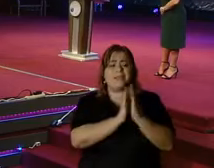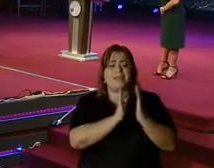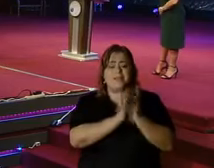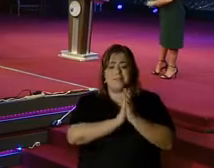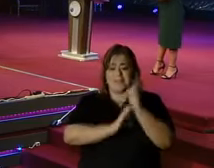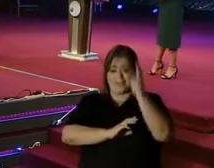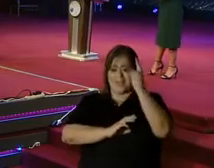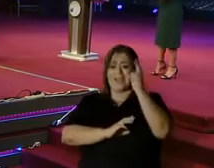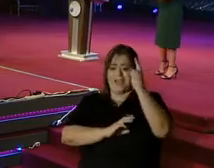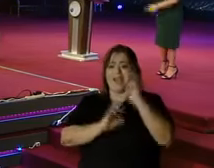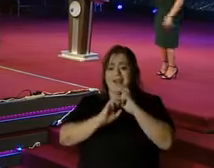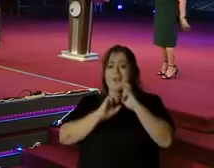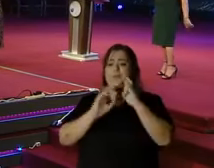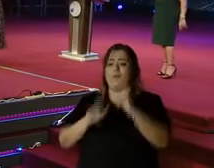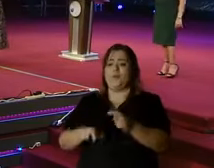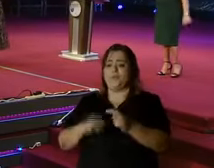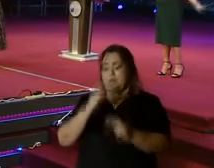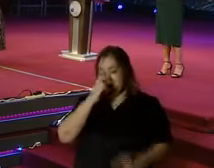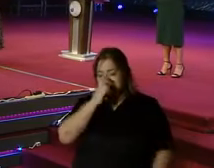que quieras.